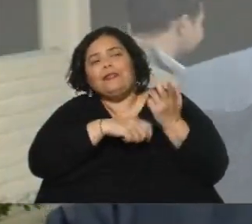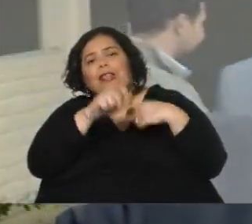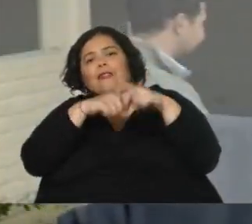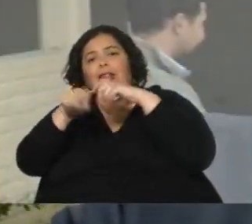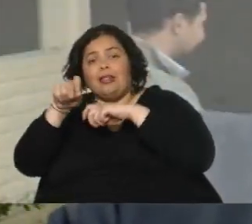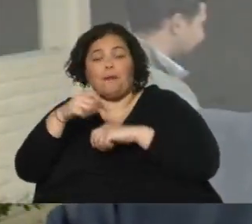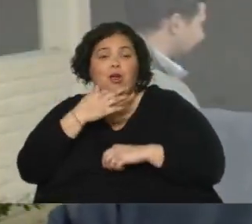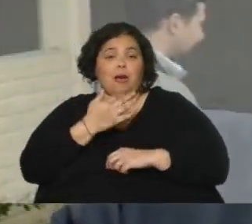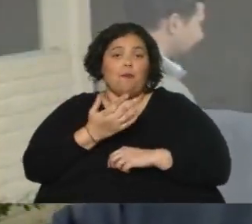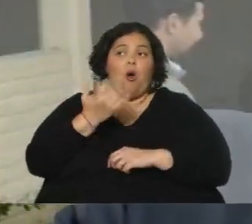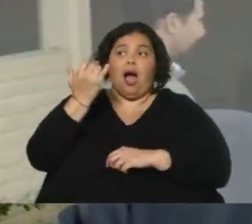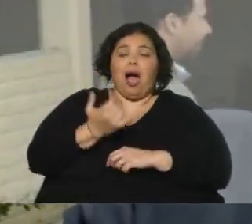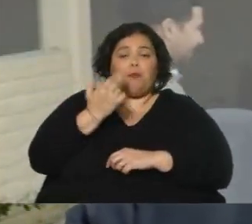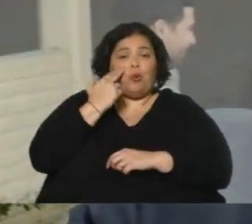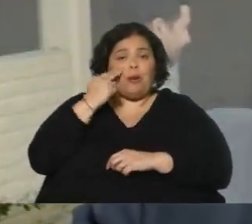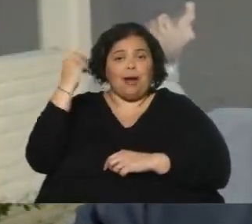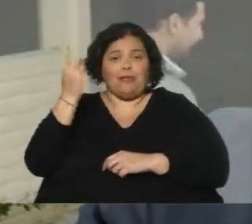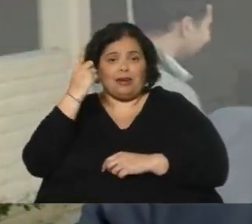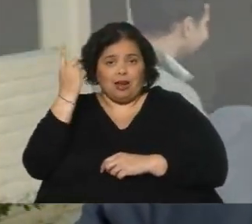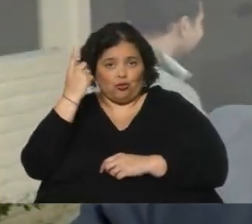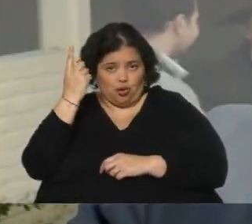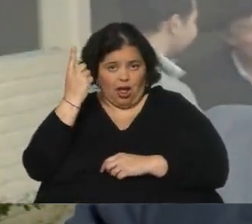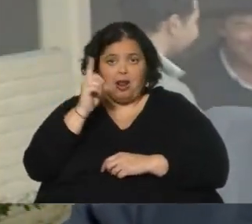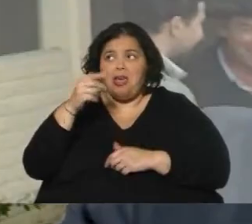hay un problema internacional que no se demanda este tipo de producto,